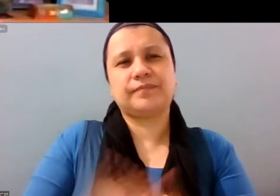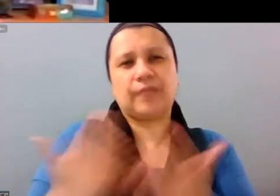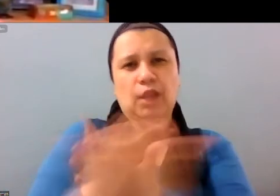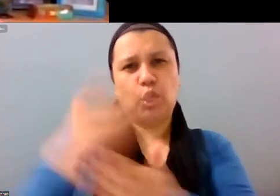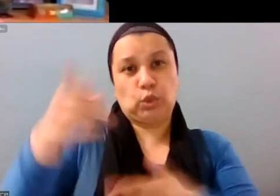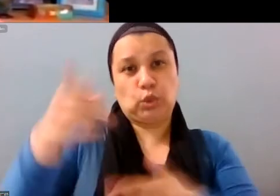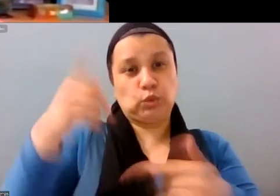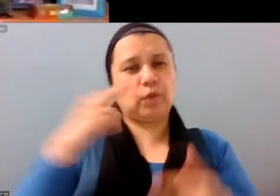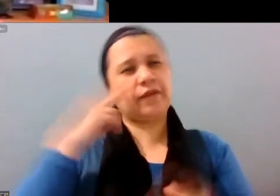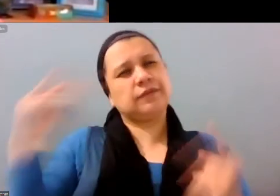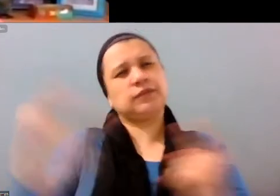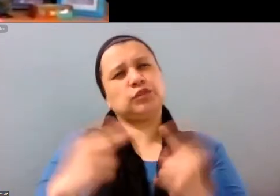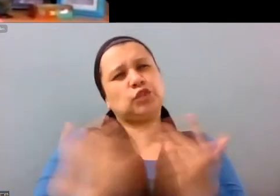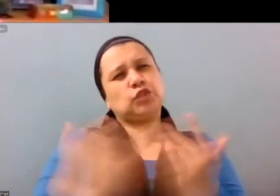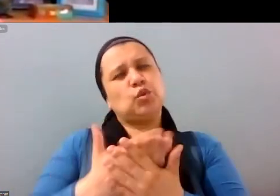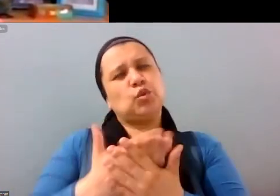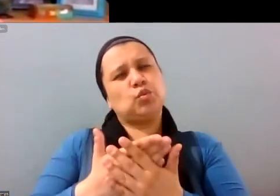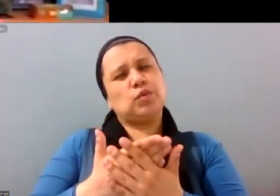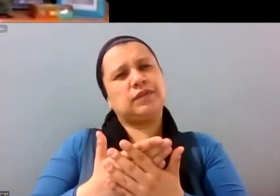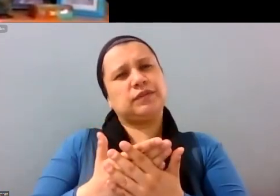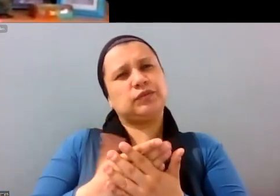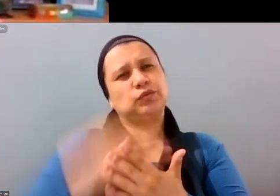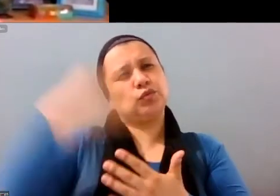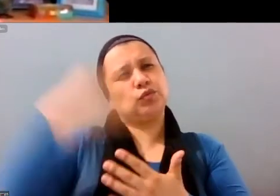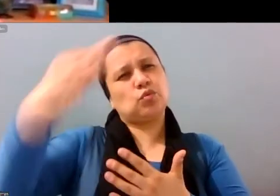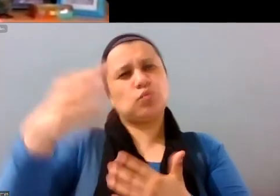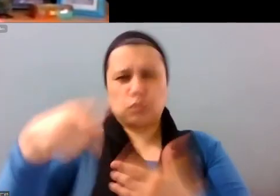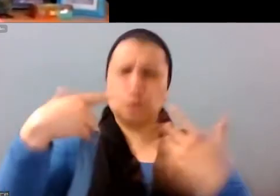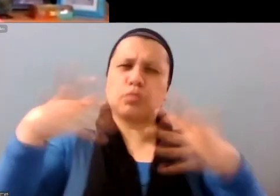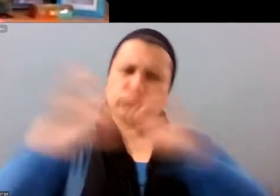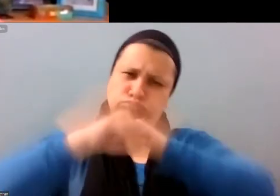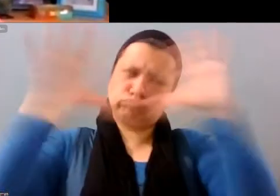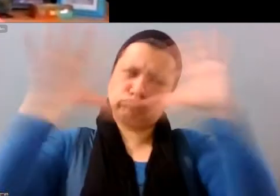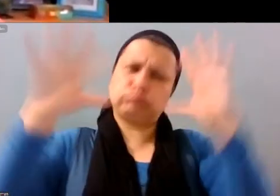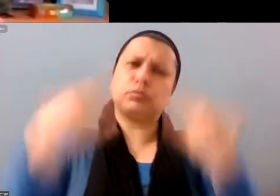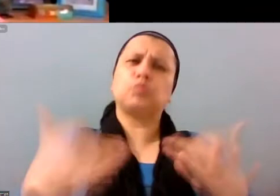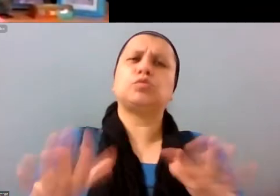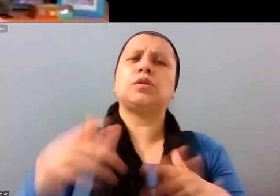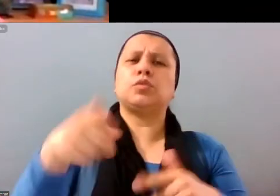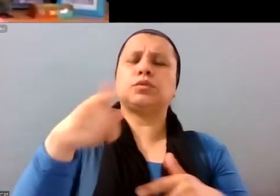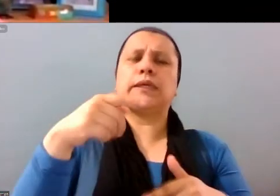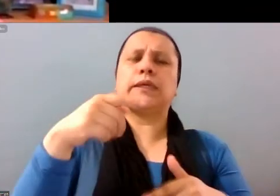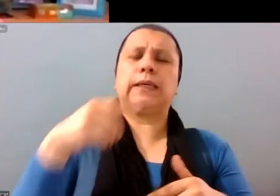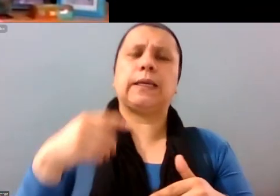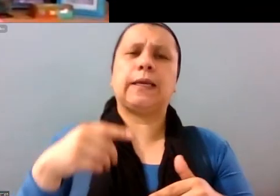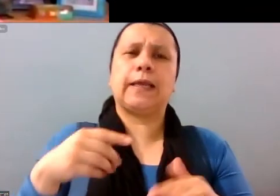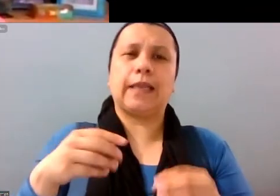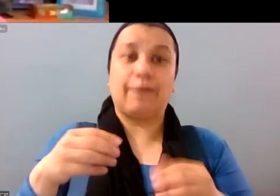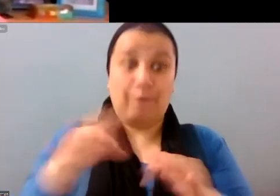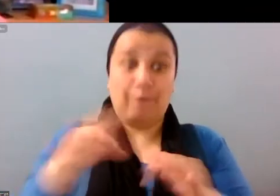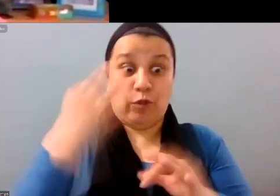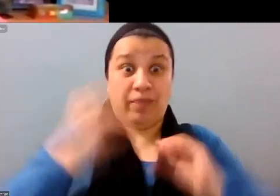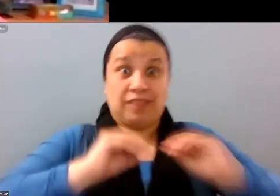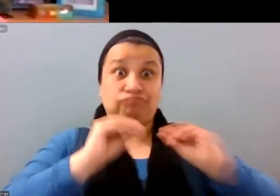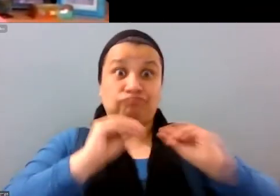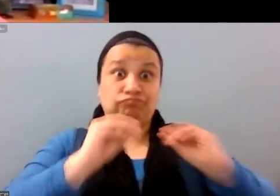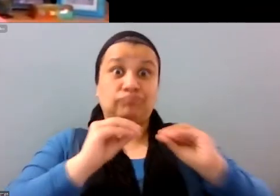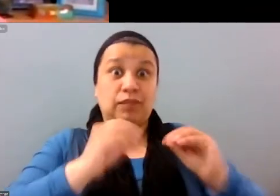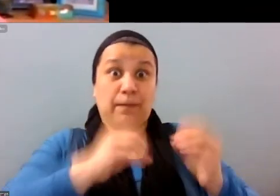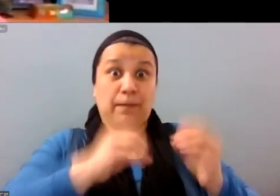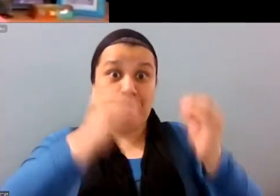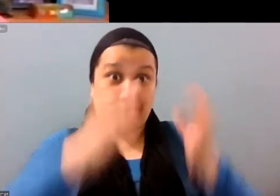estos nuevos escenarios me imagino que nos replantean la formación docente y las nuevas herramientas que los docentes van a